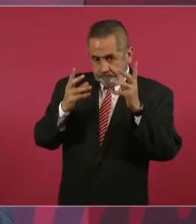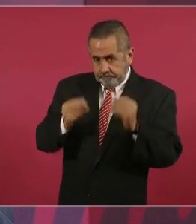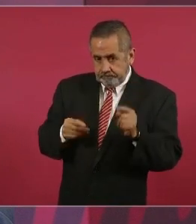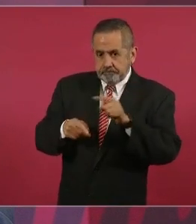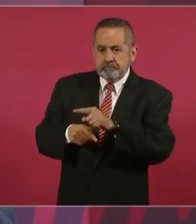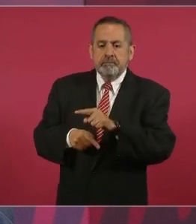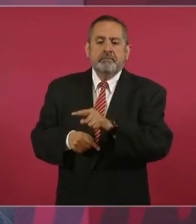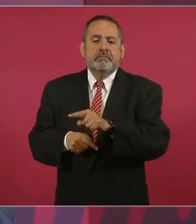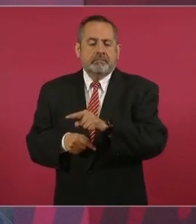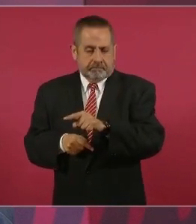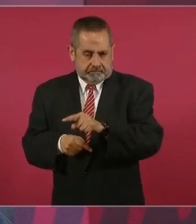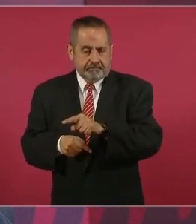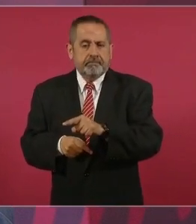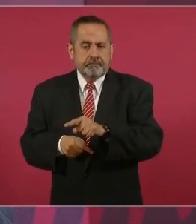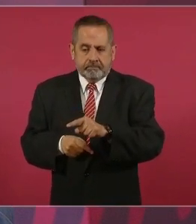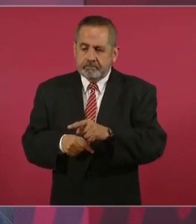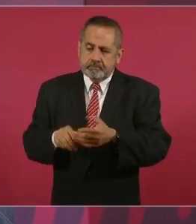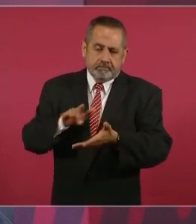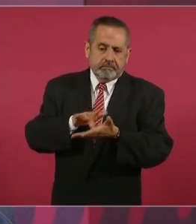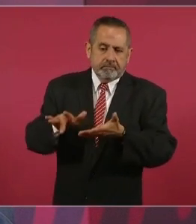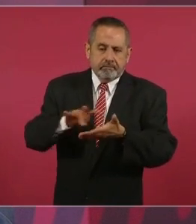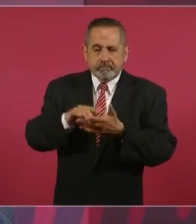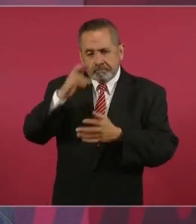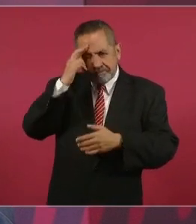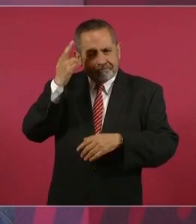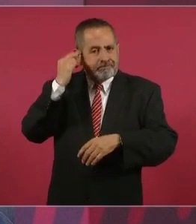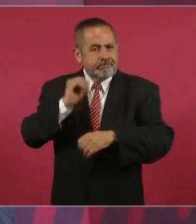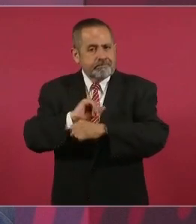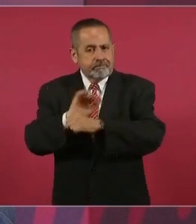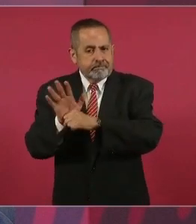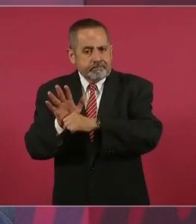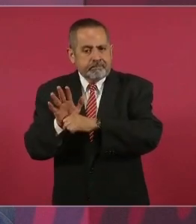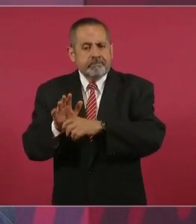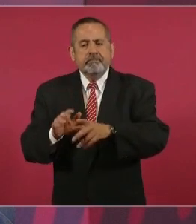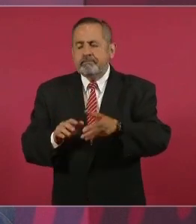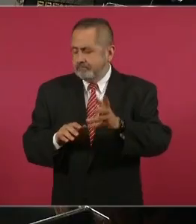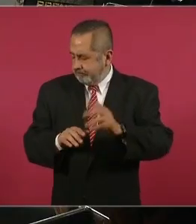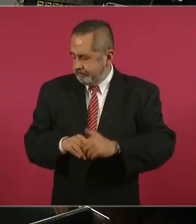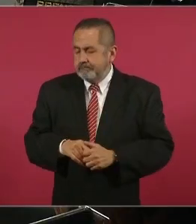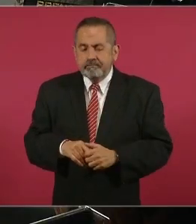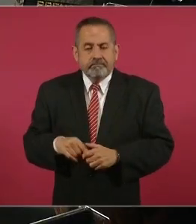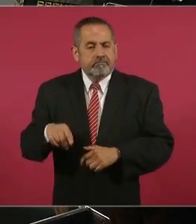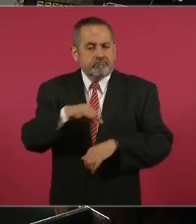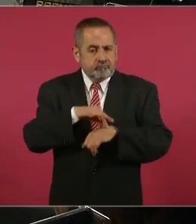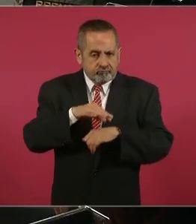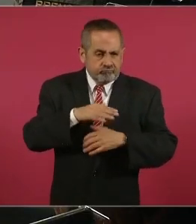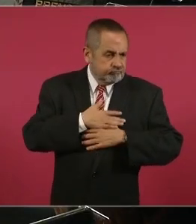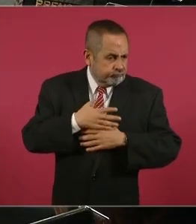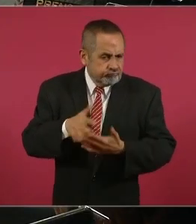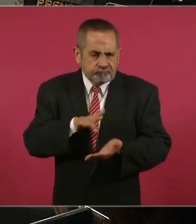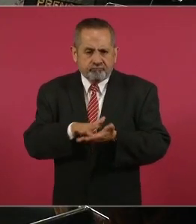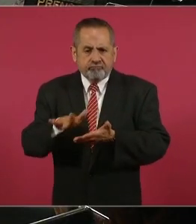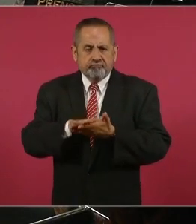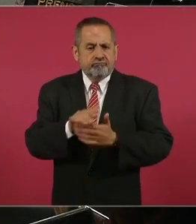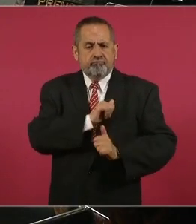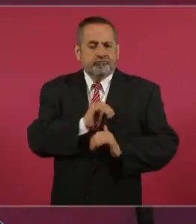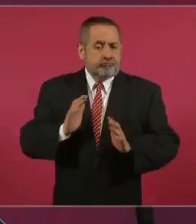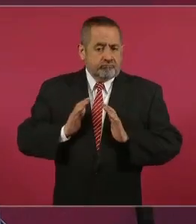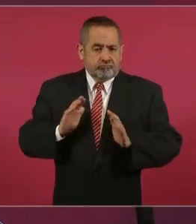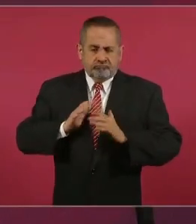El apoyo que recibimos cuando la pandemia de los médicos de las Fuerzas Armadas